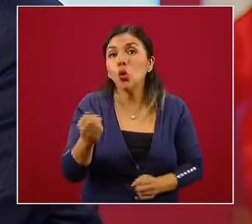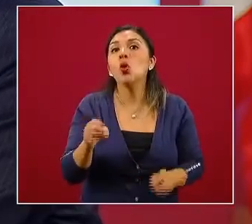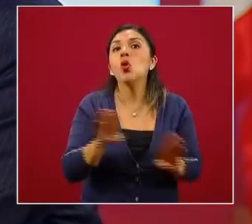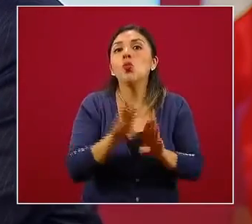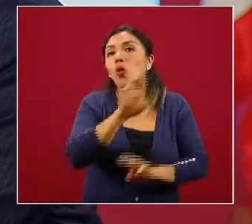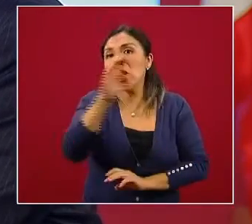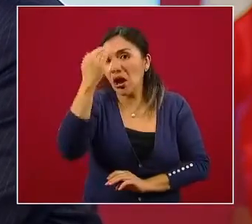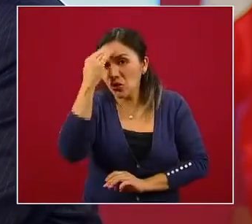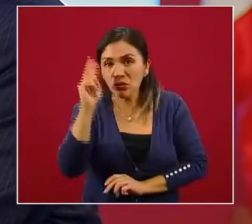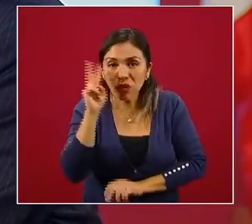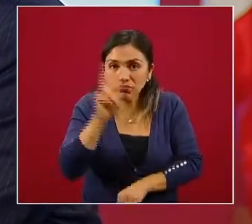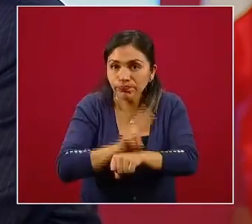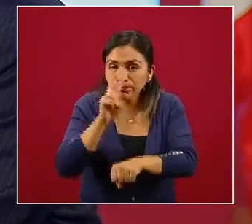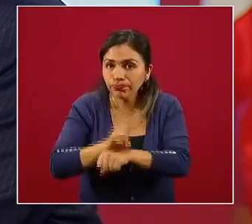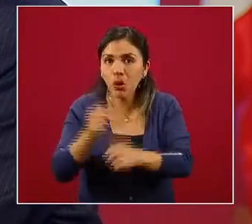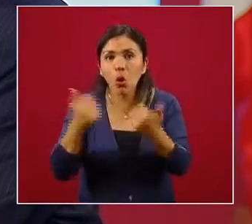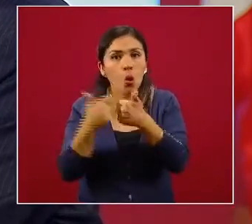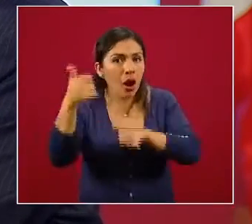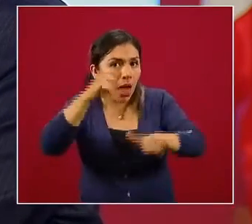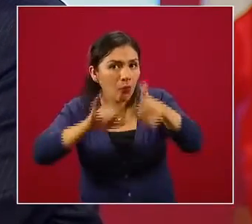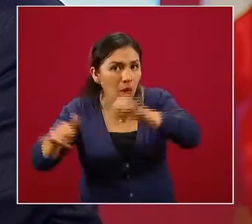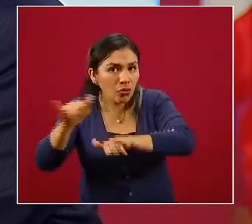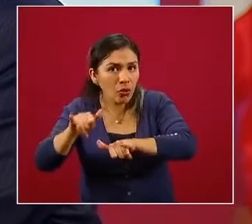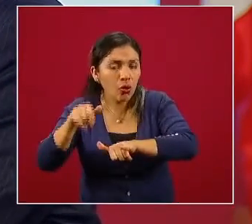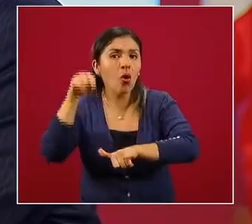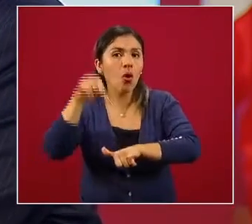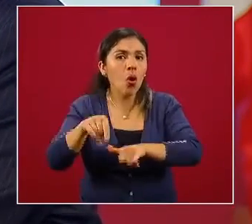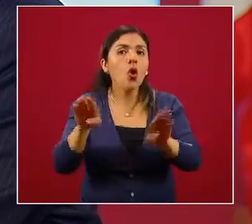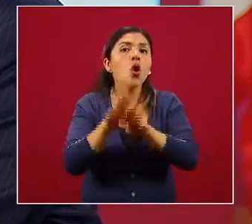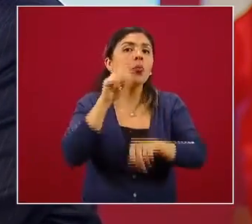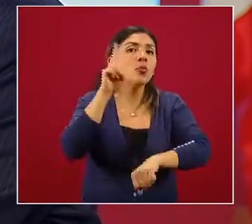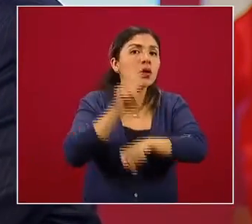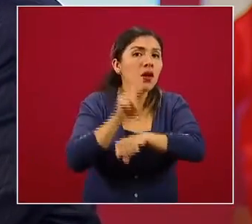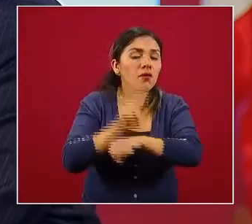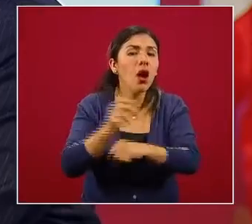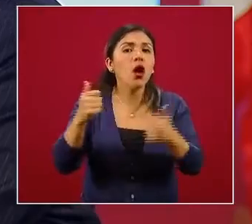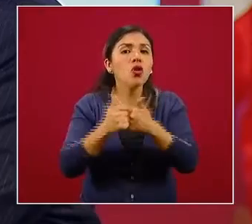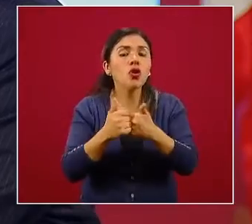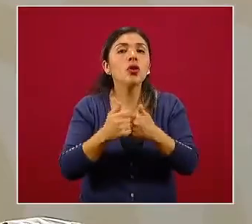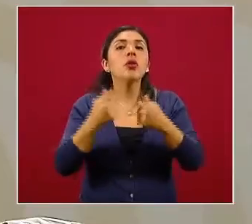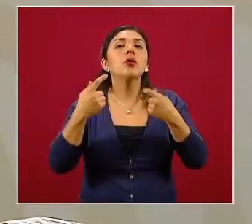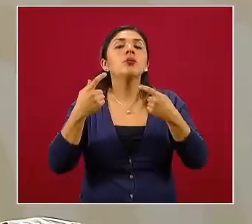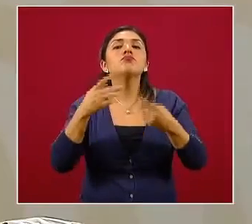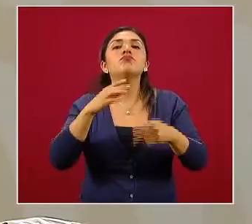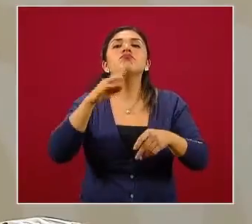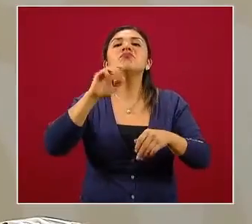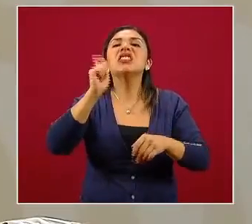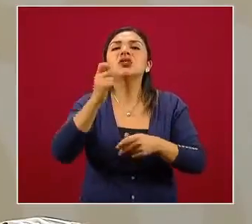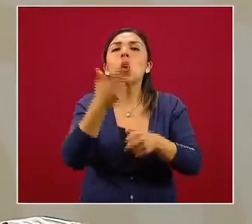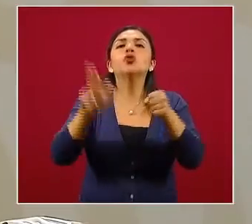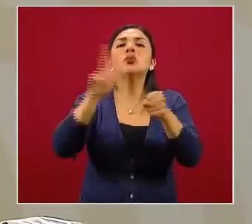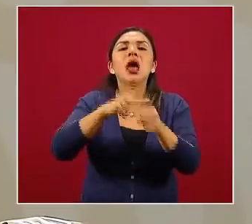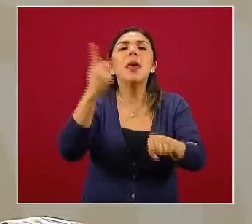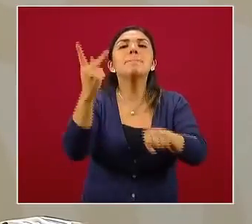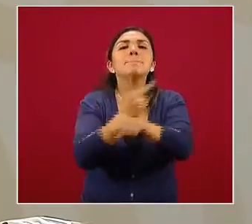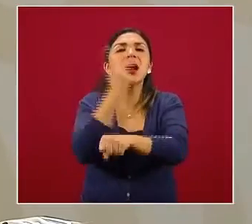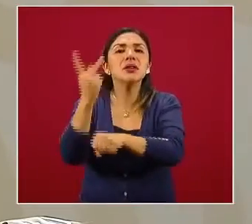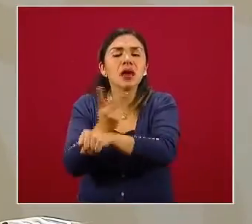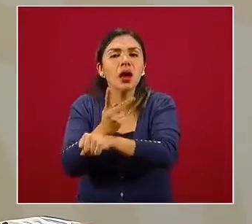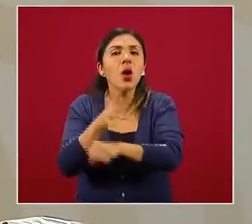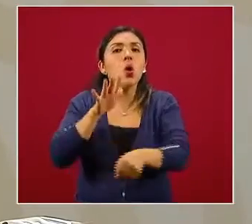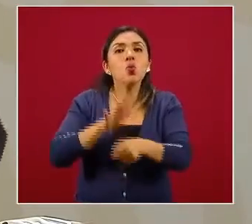cuál es la vigilancia basada en laboratorio, cuál es la vigilancia basada en desenlaces clínicos, cuál es la vigilancia basada en